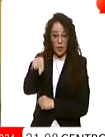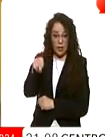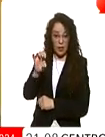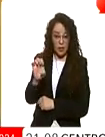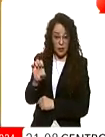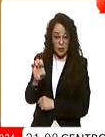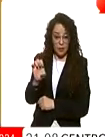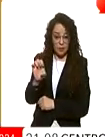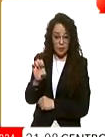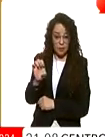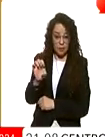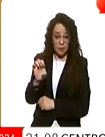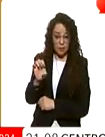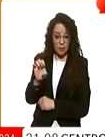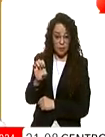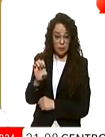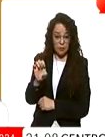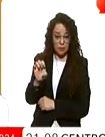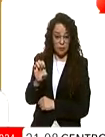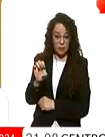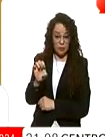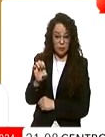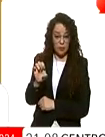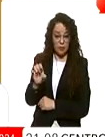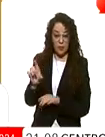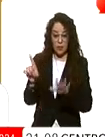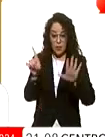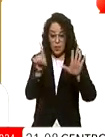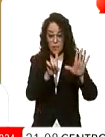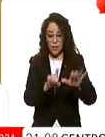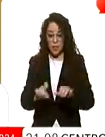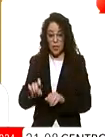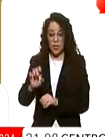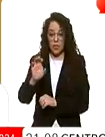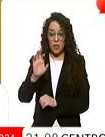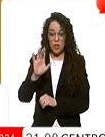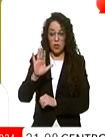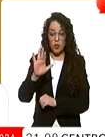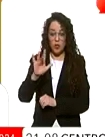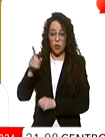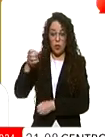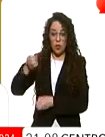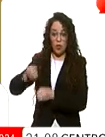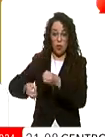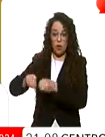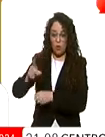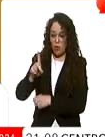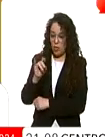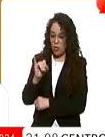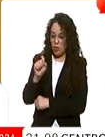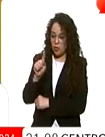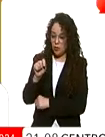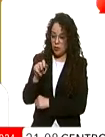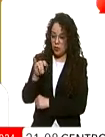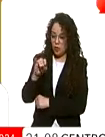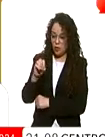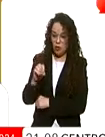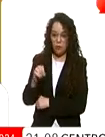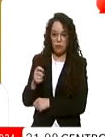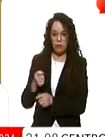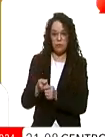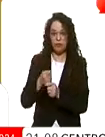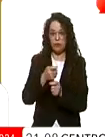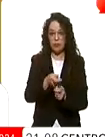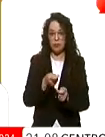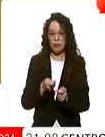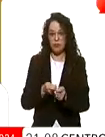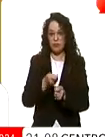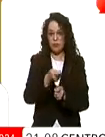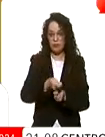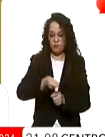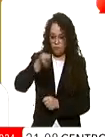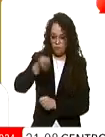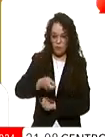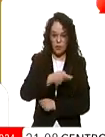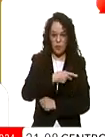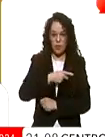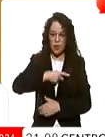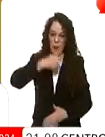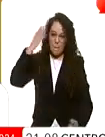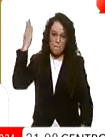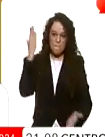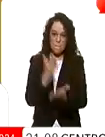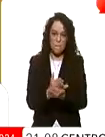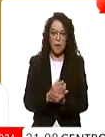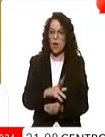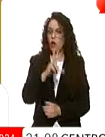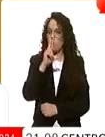compelido por más de 150 jueces de distritos a detener sus labores de organización de las